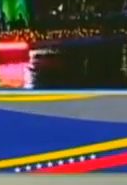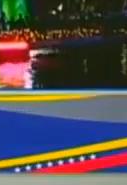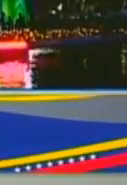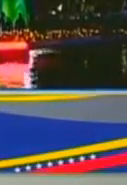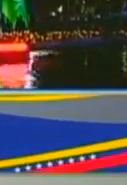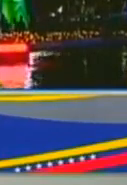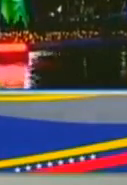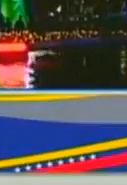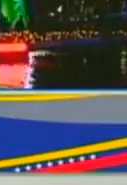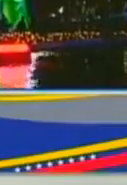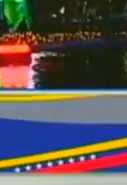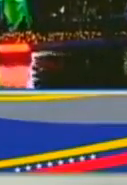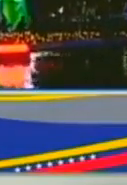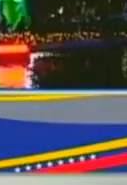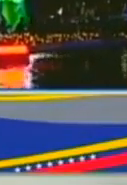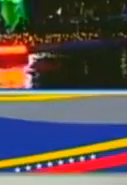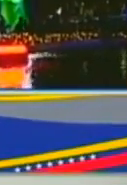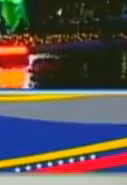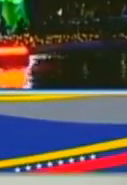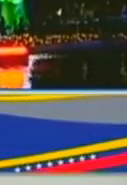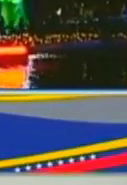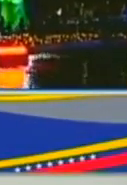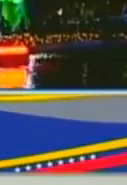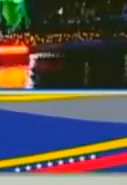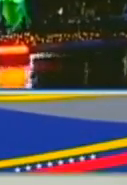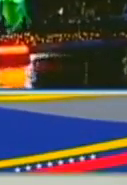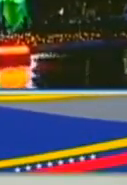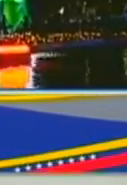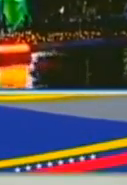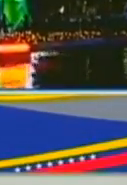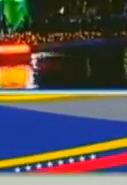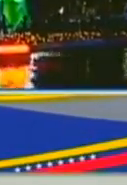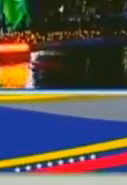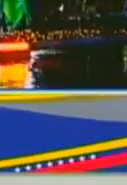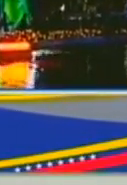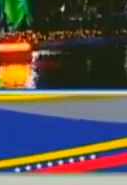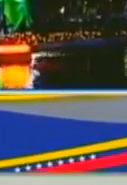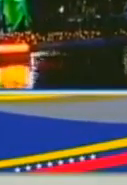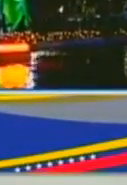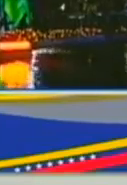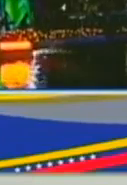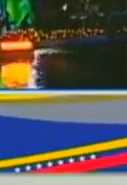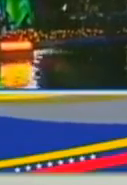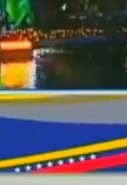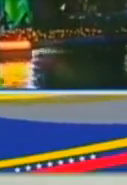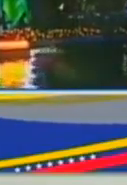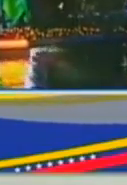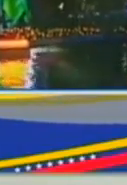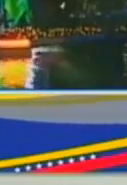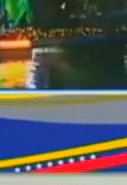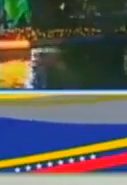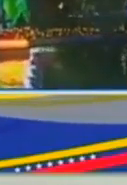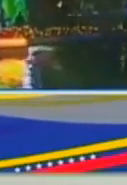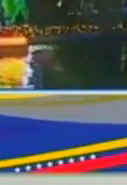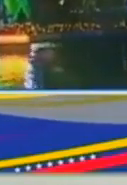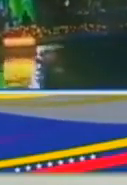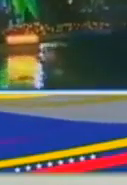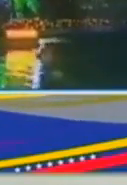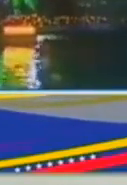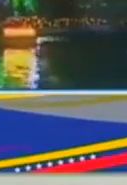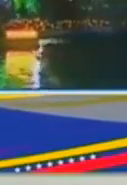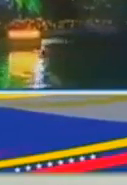es bella, de verdad. Y toda Venezuela tiene que estar bella. La misión Venezuela bella, lo